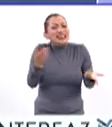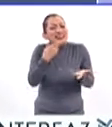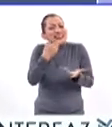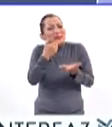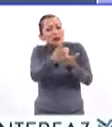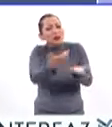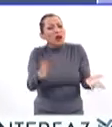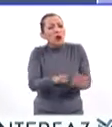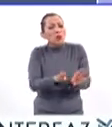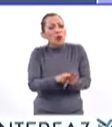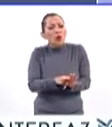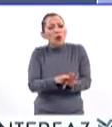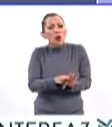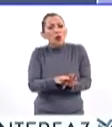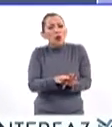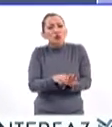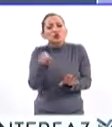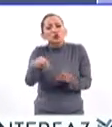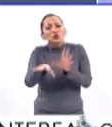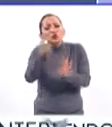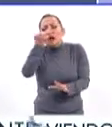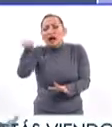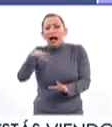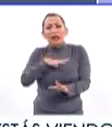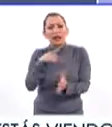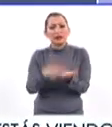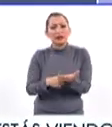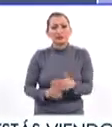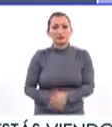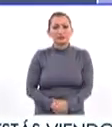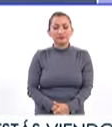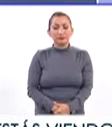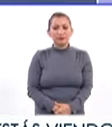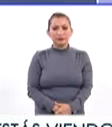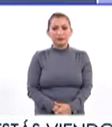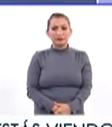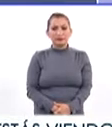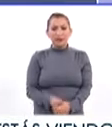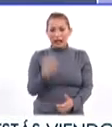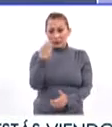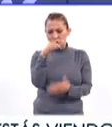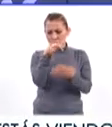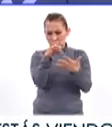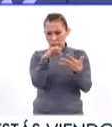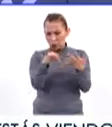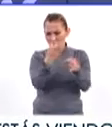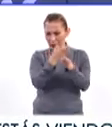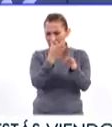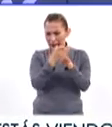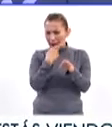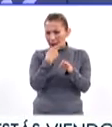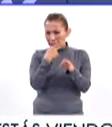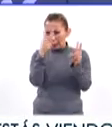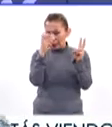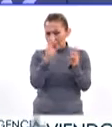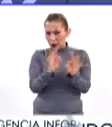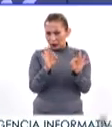qué te sirve? Claro. ¿Qué es lo que vas a encontrar ahí? Sí, yo creo que esos puntos que está tocando, doctora, son claves,